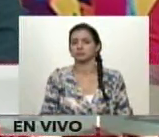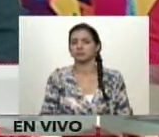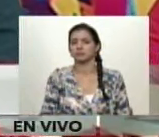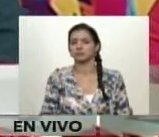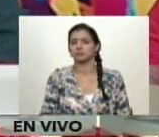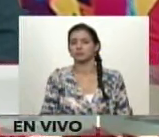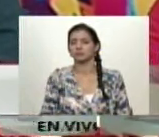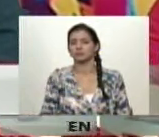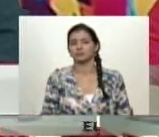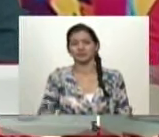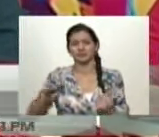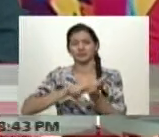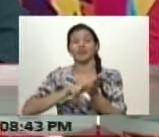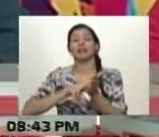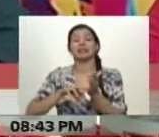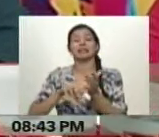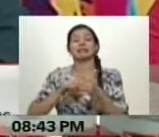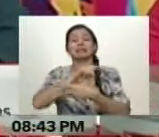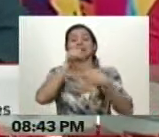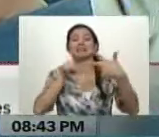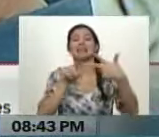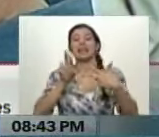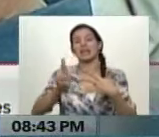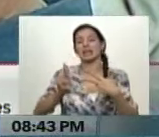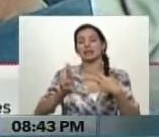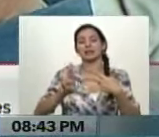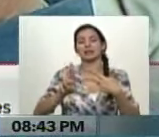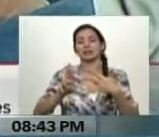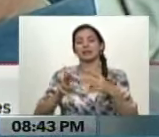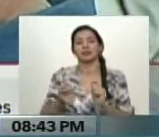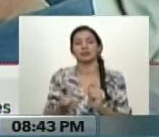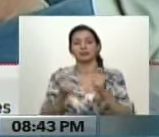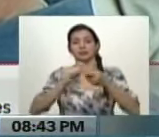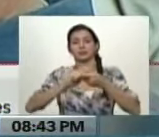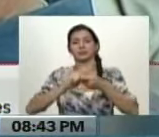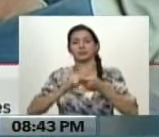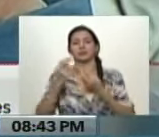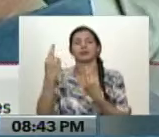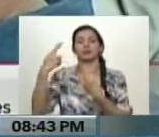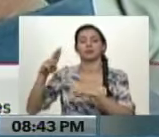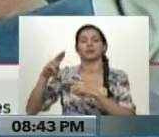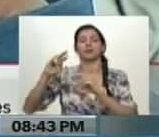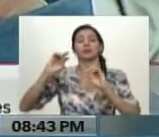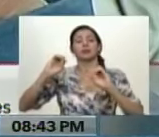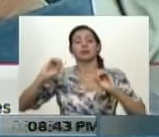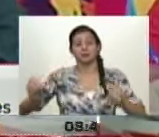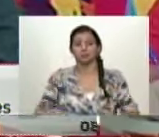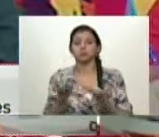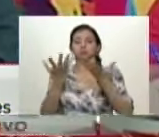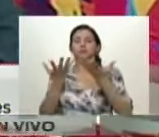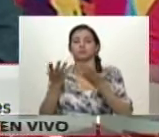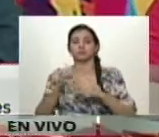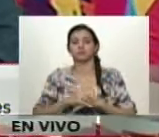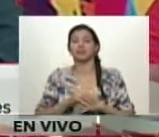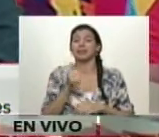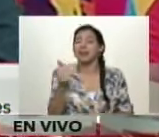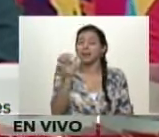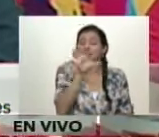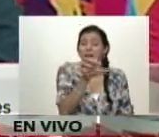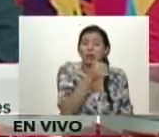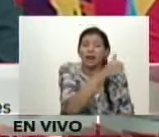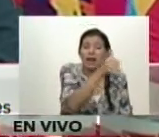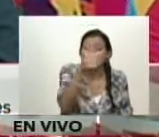R, estado por estado, rectificación, rebelión y renacimiento, estado por estado. Y